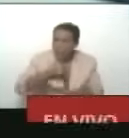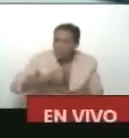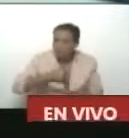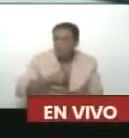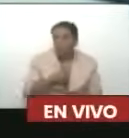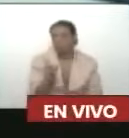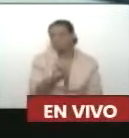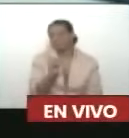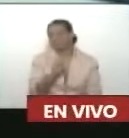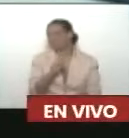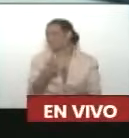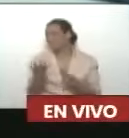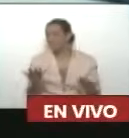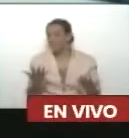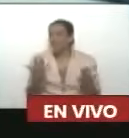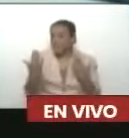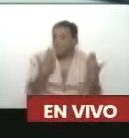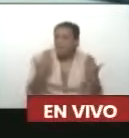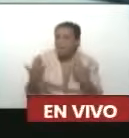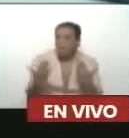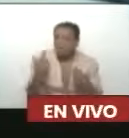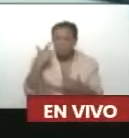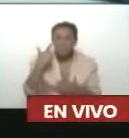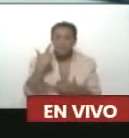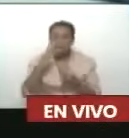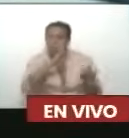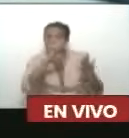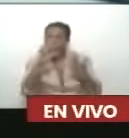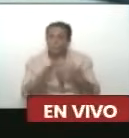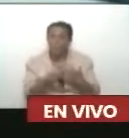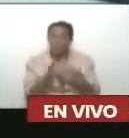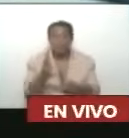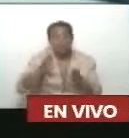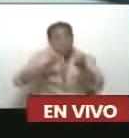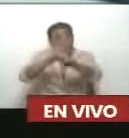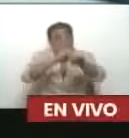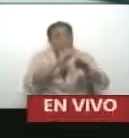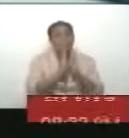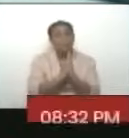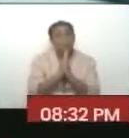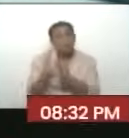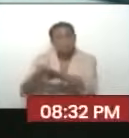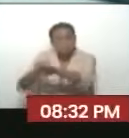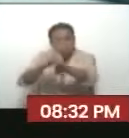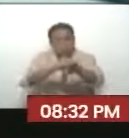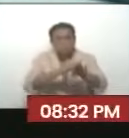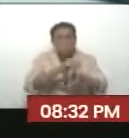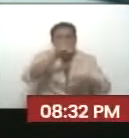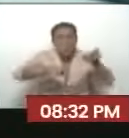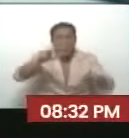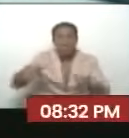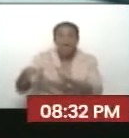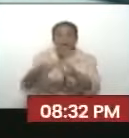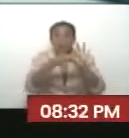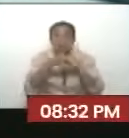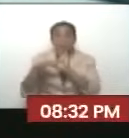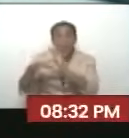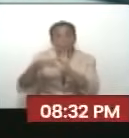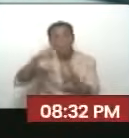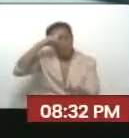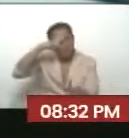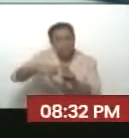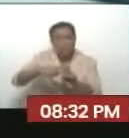Diferencias habrá, pero yo llamo siempre a la Unión Nacional. Y llamo a la Unión Nacional de lo